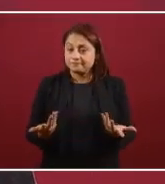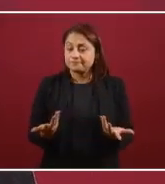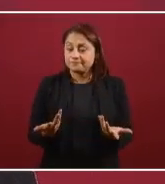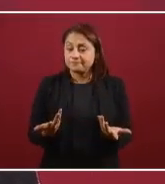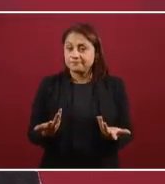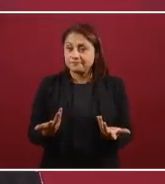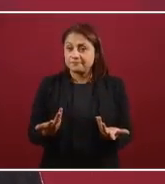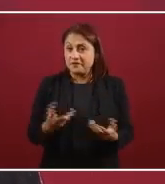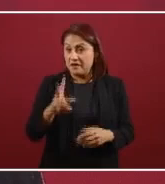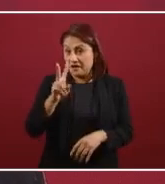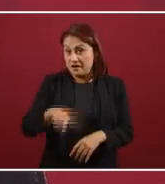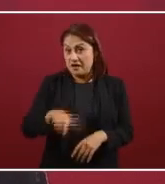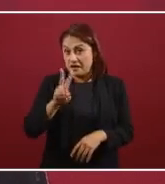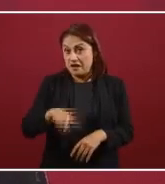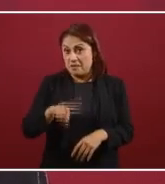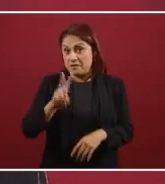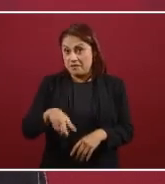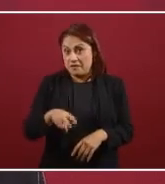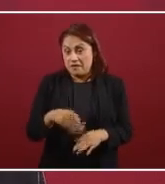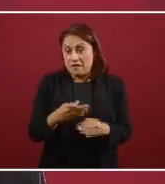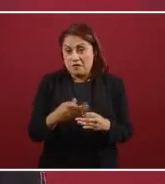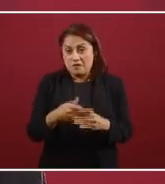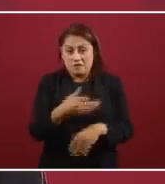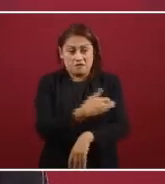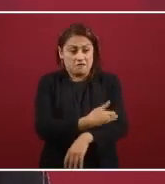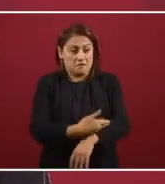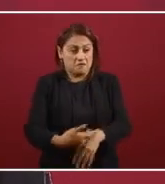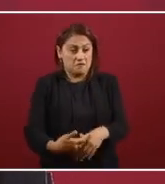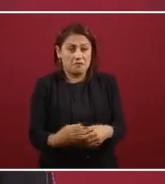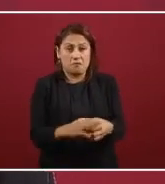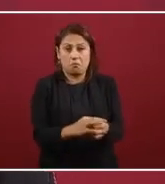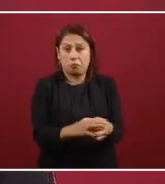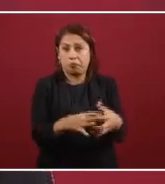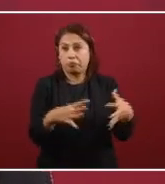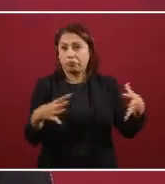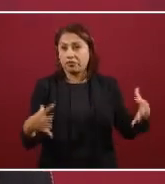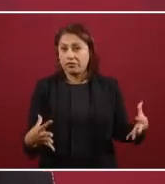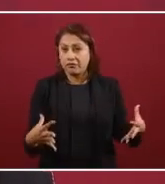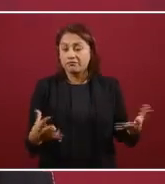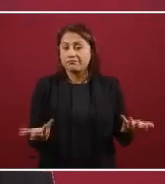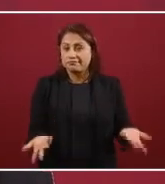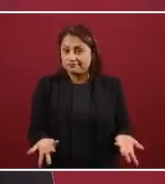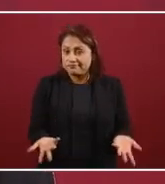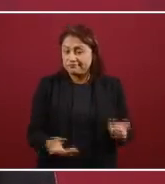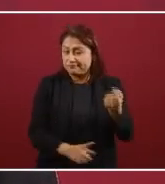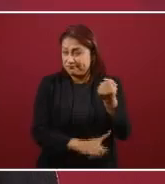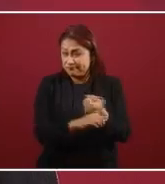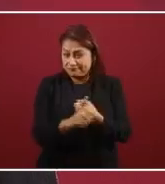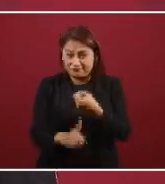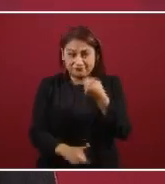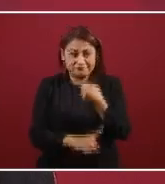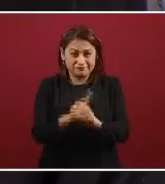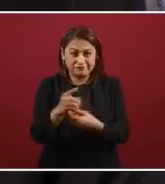problemas de desintegración de las familias. Hay que